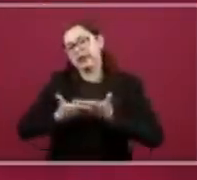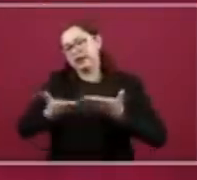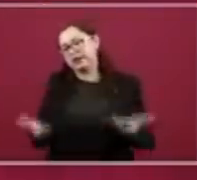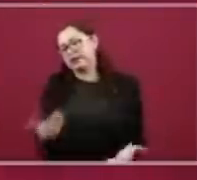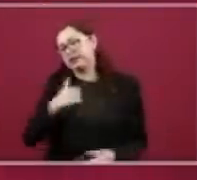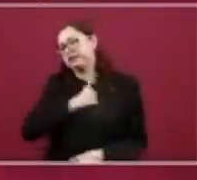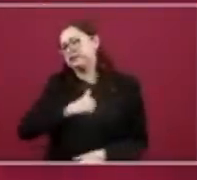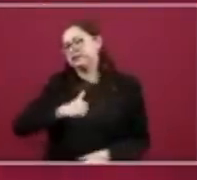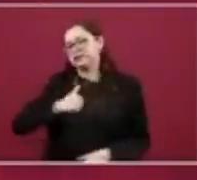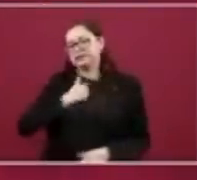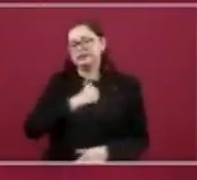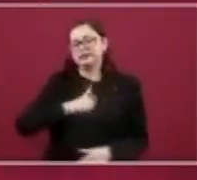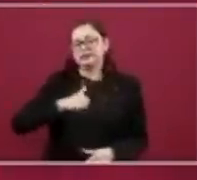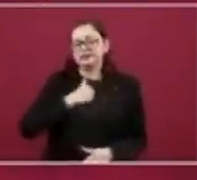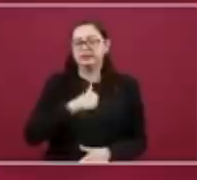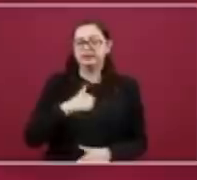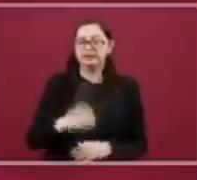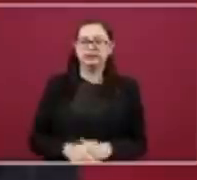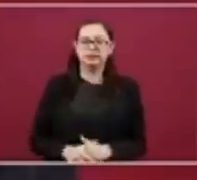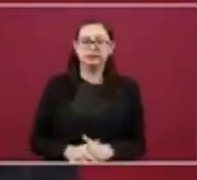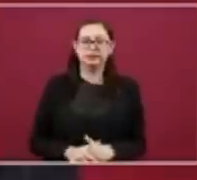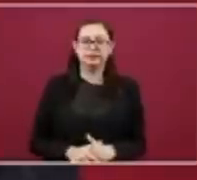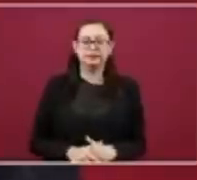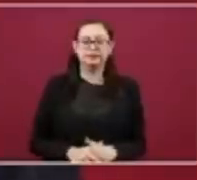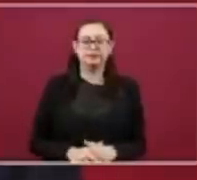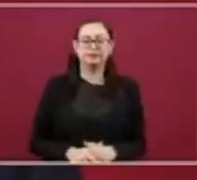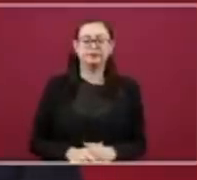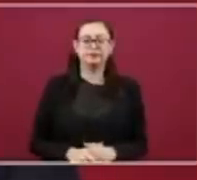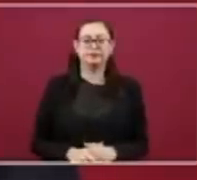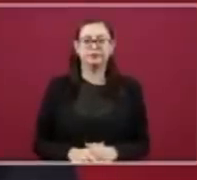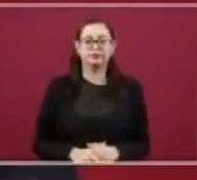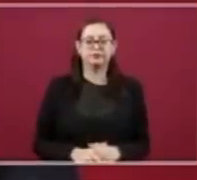lamentable. Entonces, que tengan